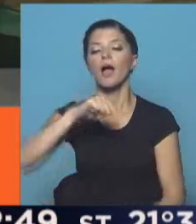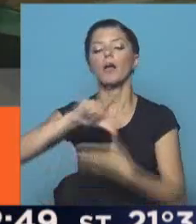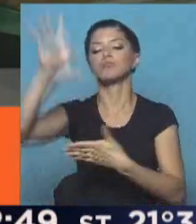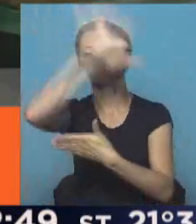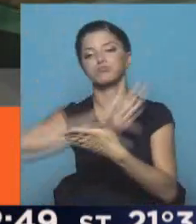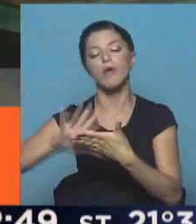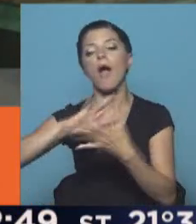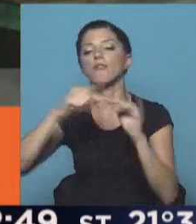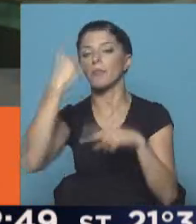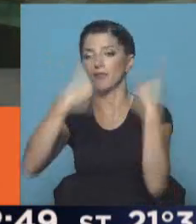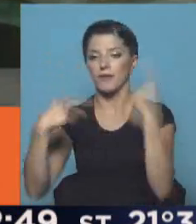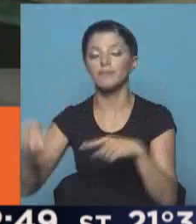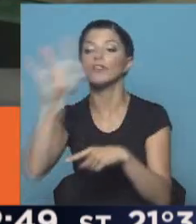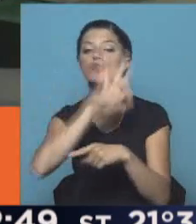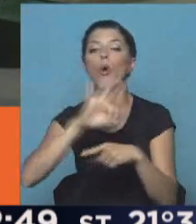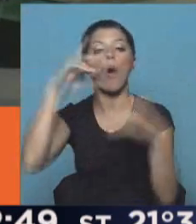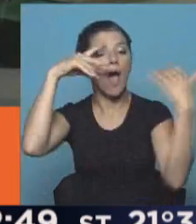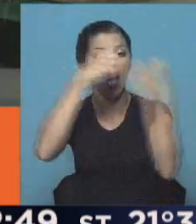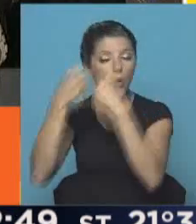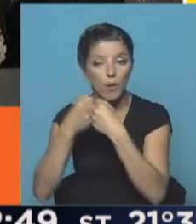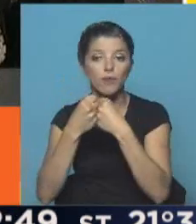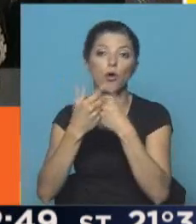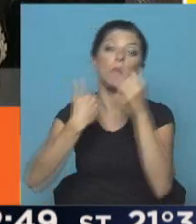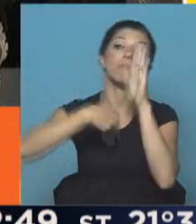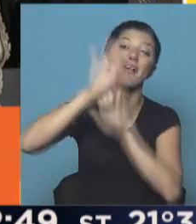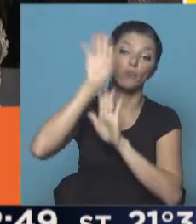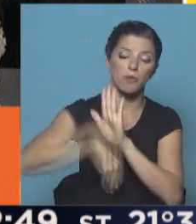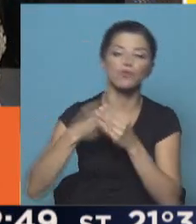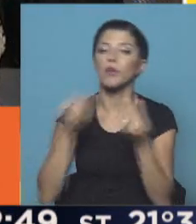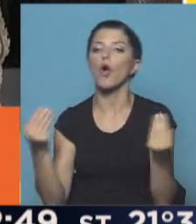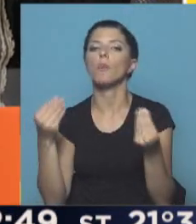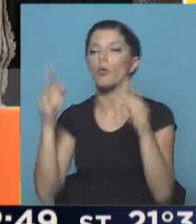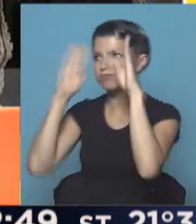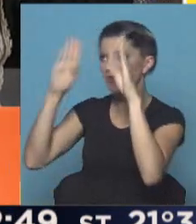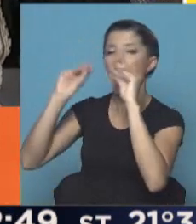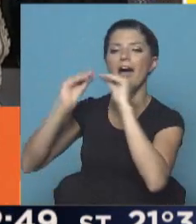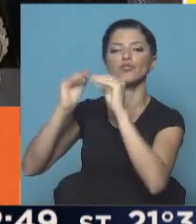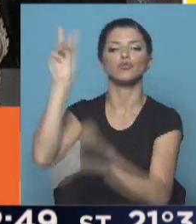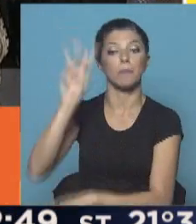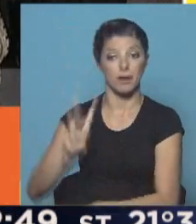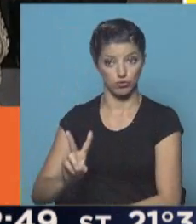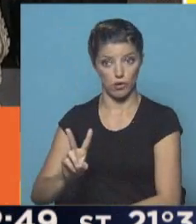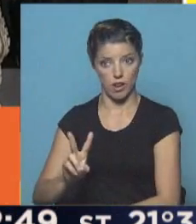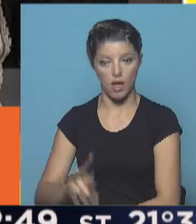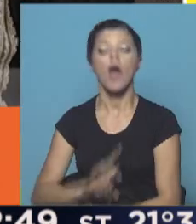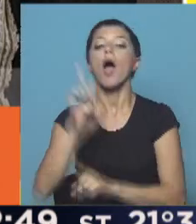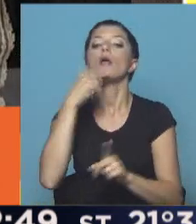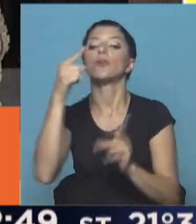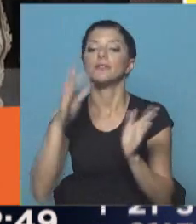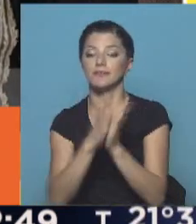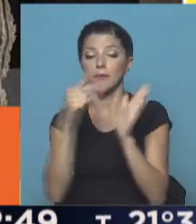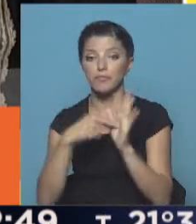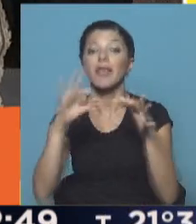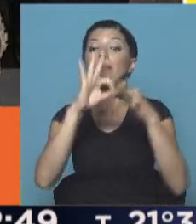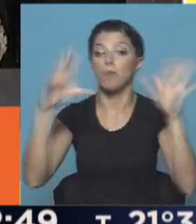y tensiones o acuerdos con mayor o menor elegancia sobre qué hacer con Venezuela. Hay quienes piden la cláusula democrática,